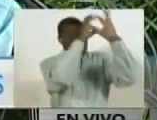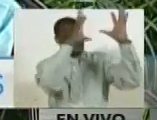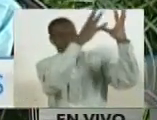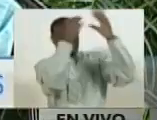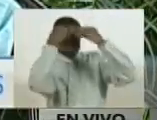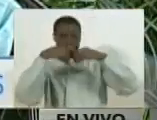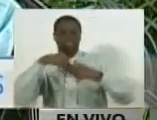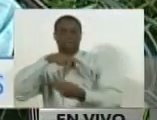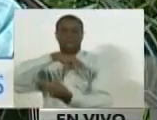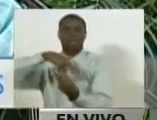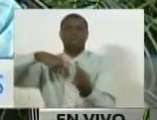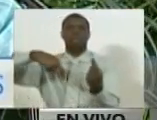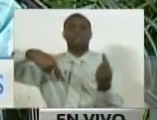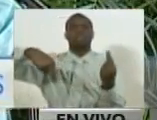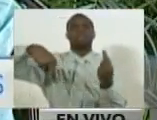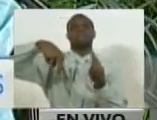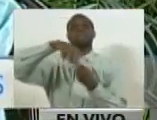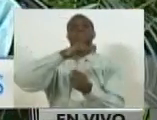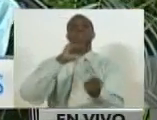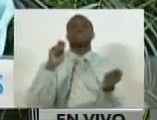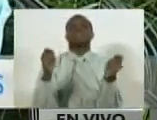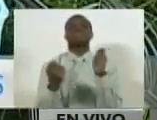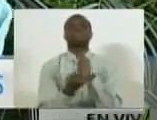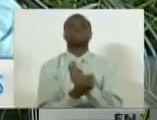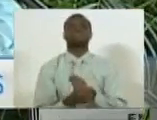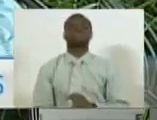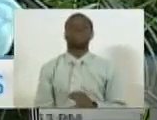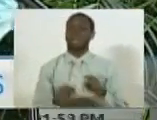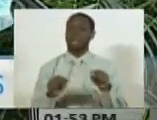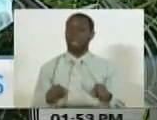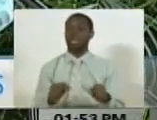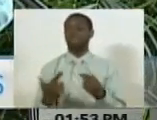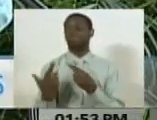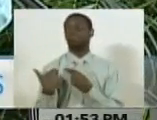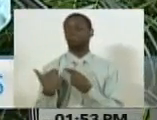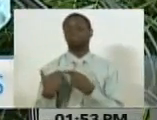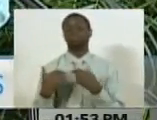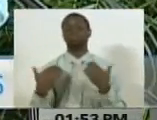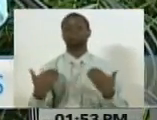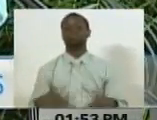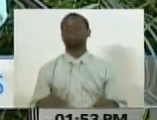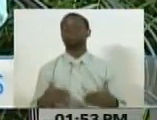Es la tarea más grande que tenemos, porque estamos enfrentados